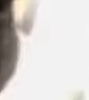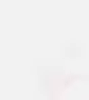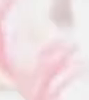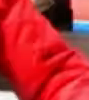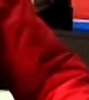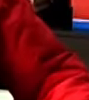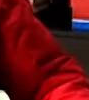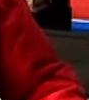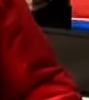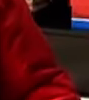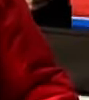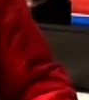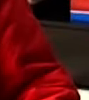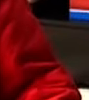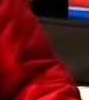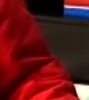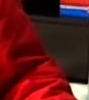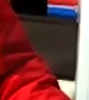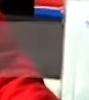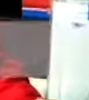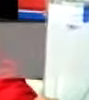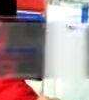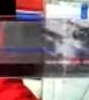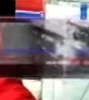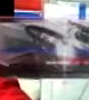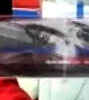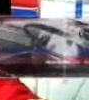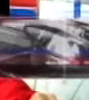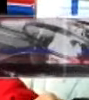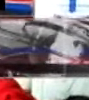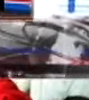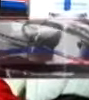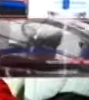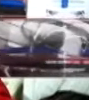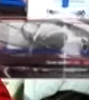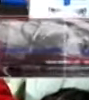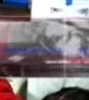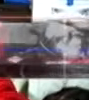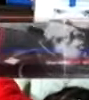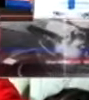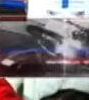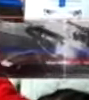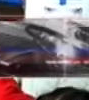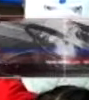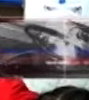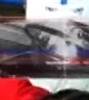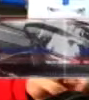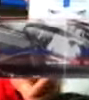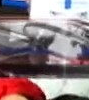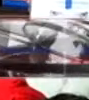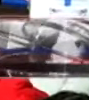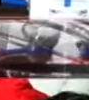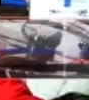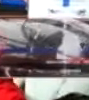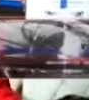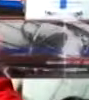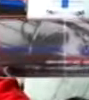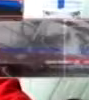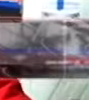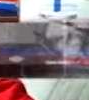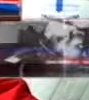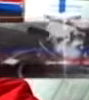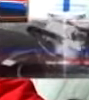familias, bueno, estamos haciendo el seguimiento, el trabajo de seguimiento, que consiste en ver que